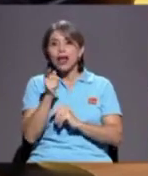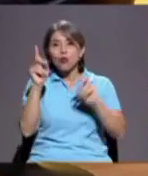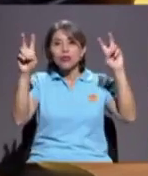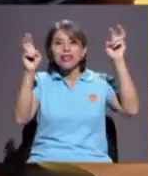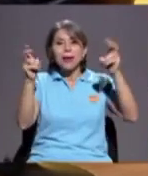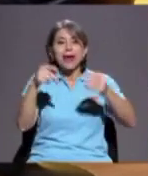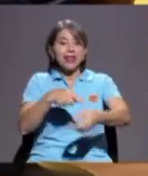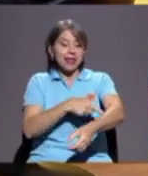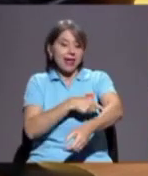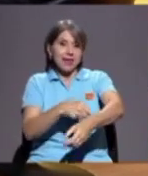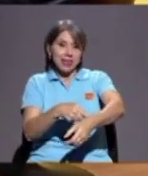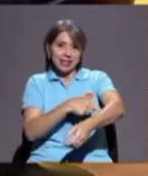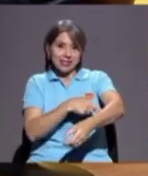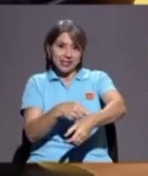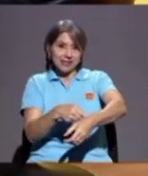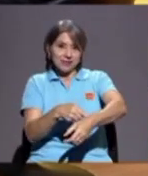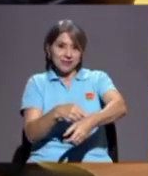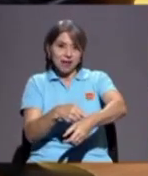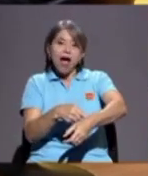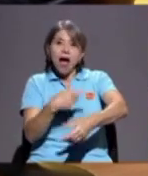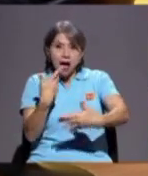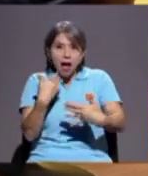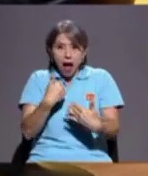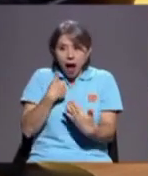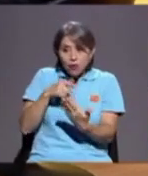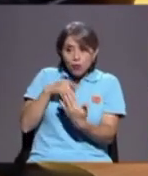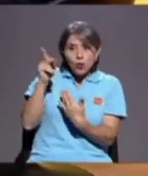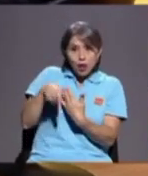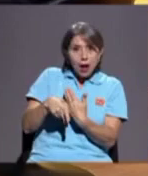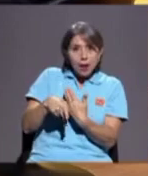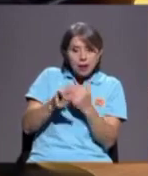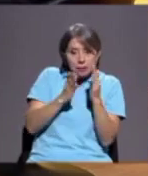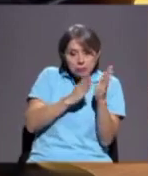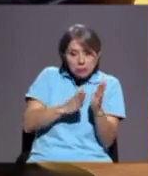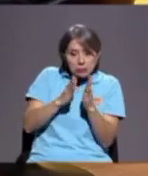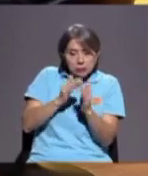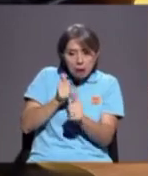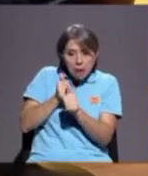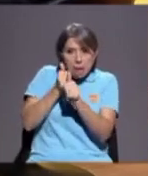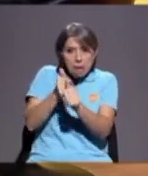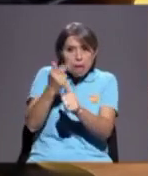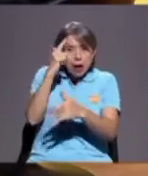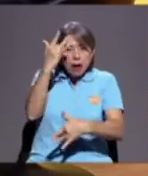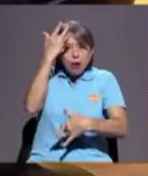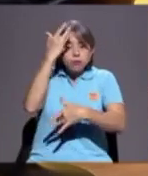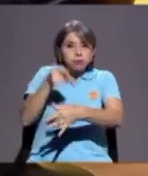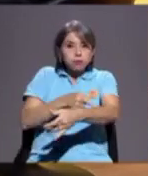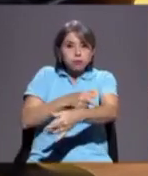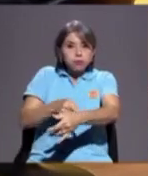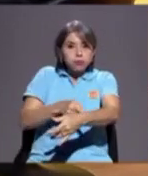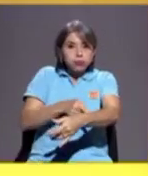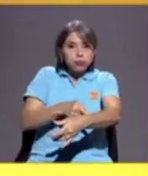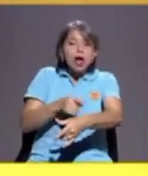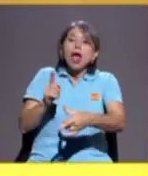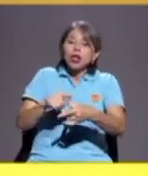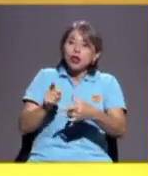Está el programa para diabetes, entonces se pregunta si se dieron las